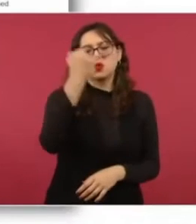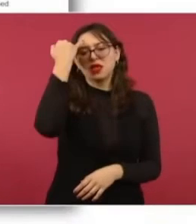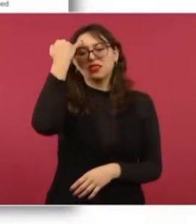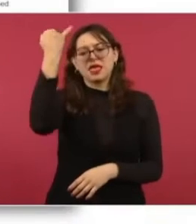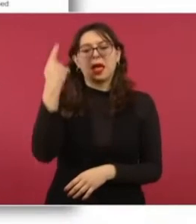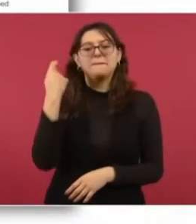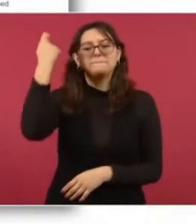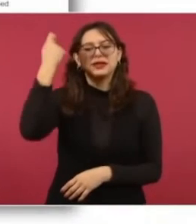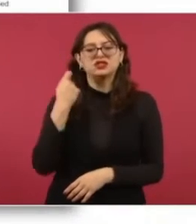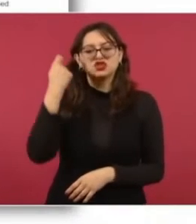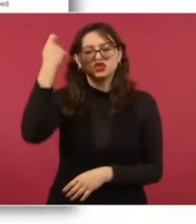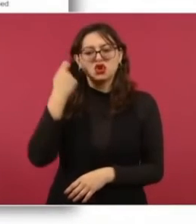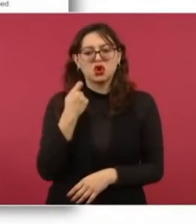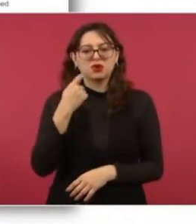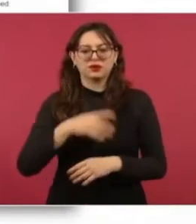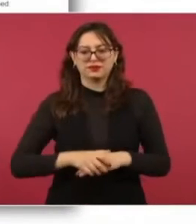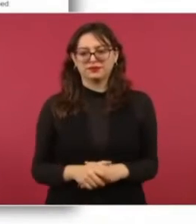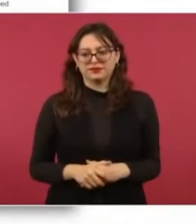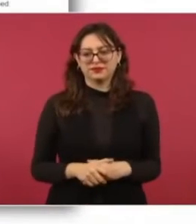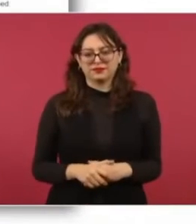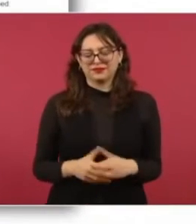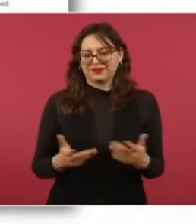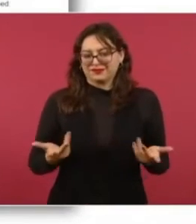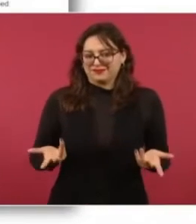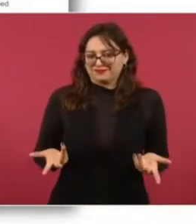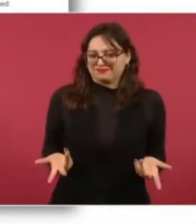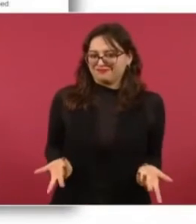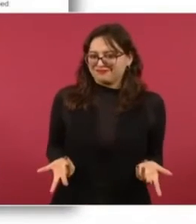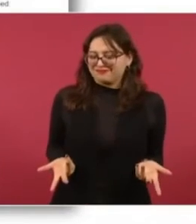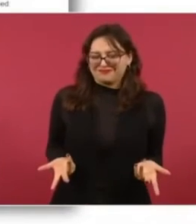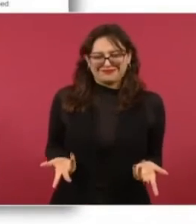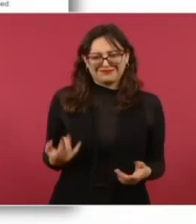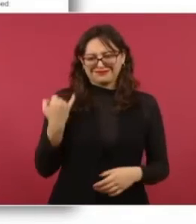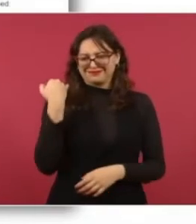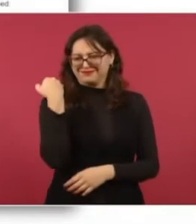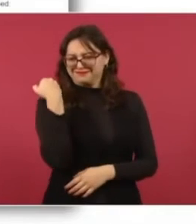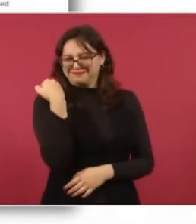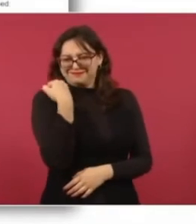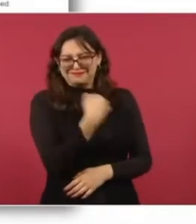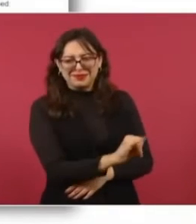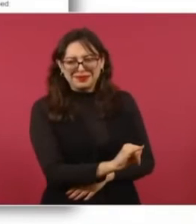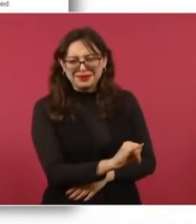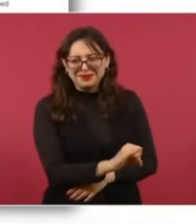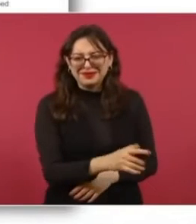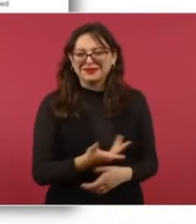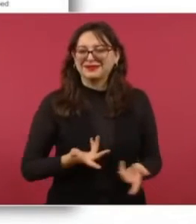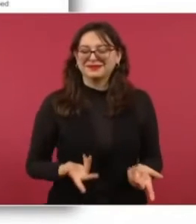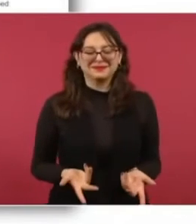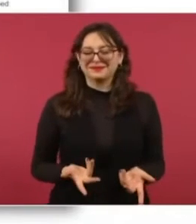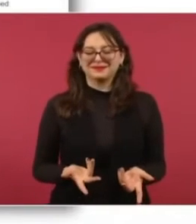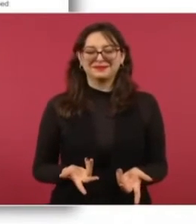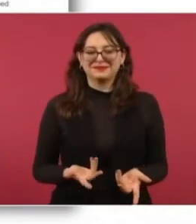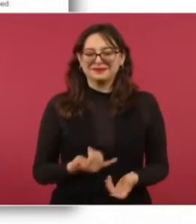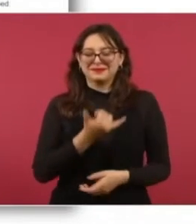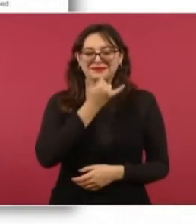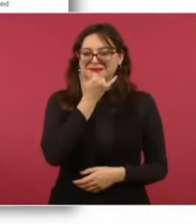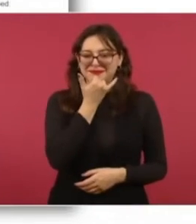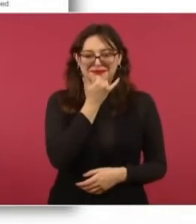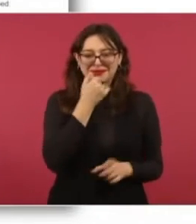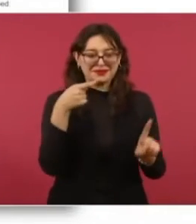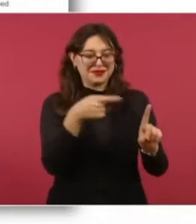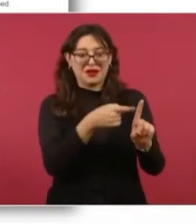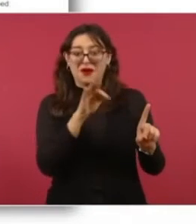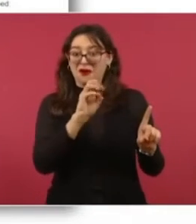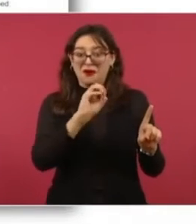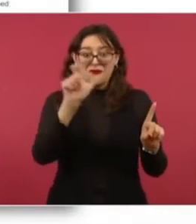adultos mayores". Esto pues es hilarante, pues el propio Fox ha sido un feroz crítico